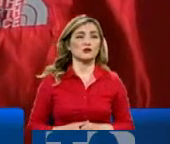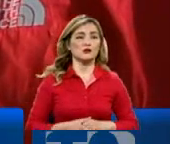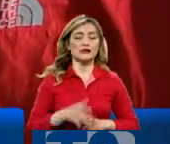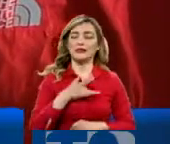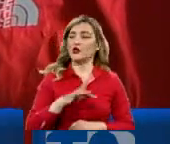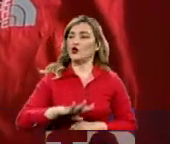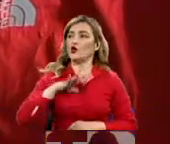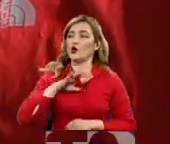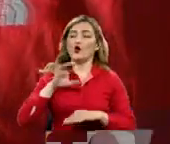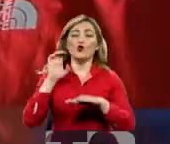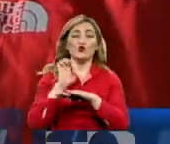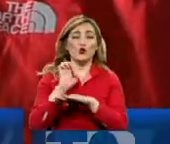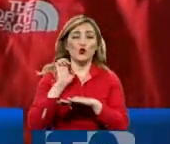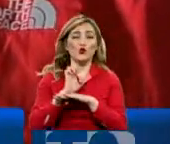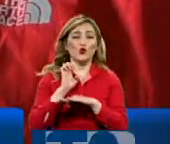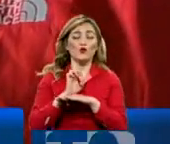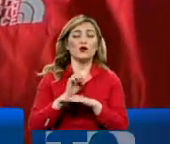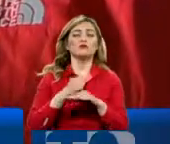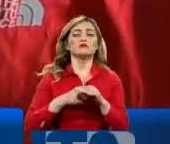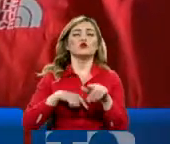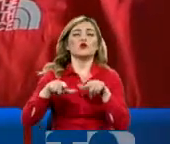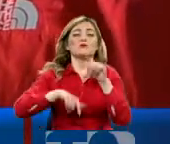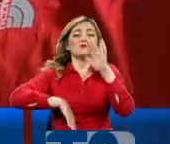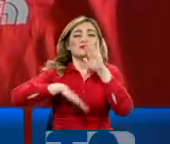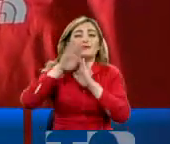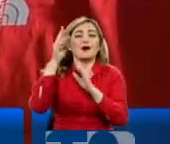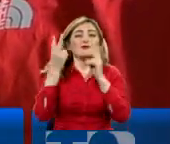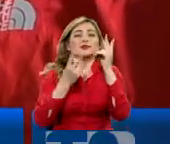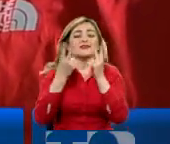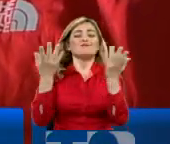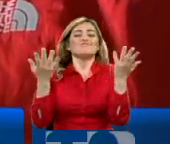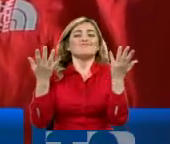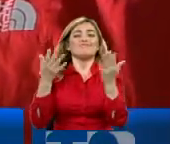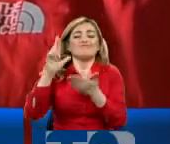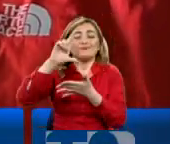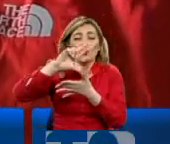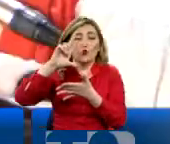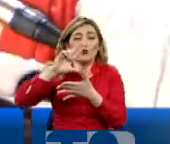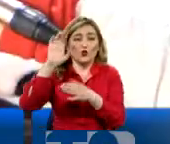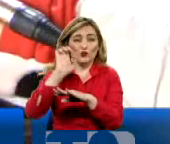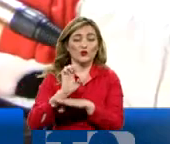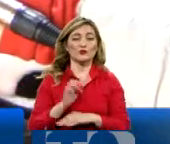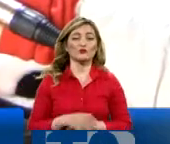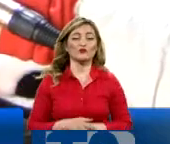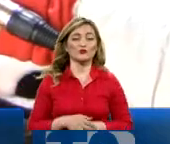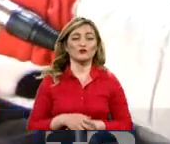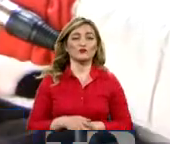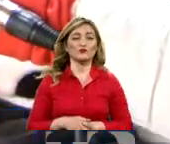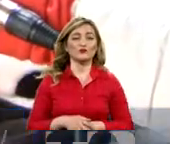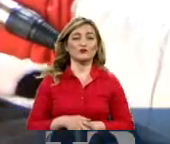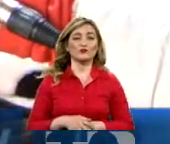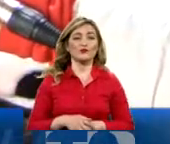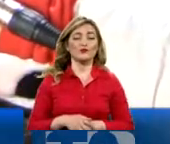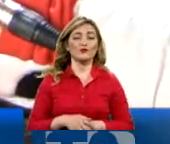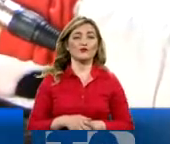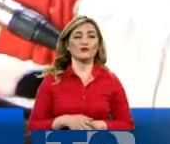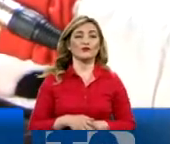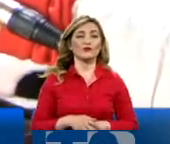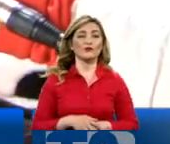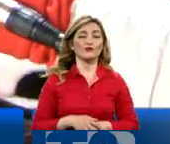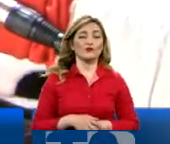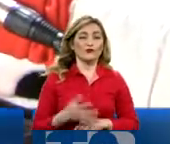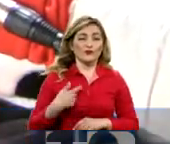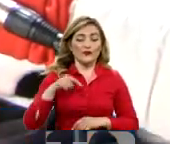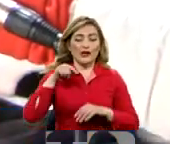orgullo como ecuatorianos de tener uno de los sitios más visitados latinoamérica y el ecuador haremos que siga funcionando porque